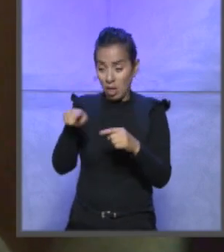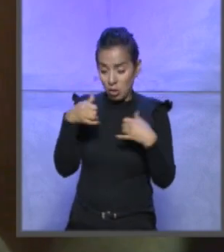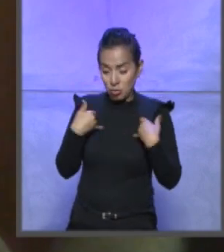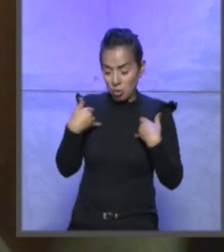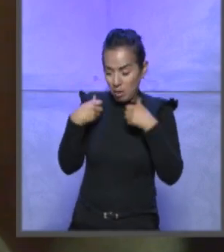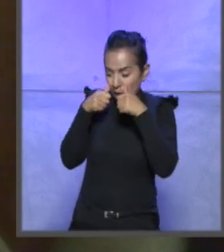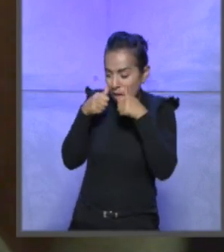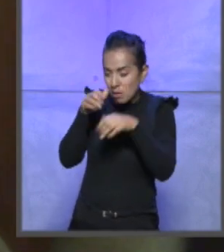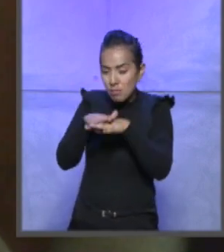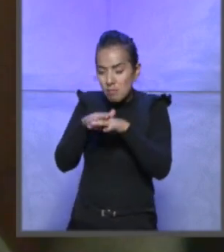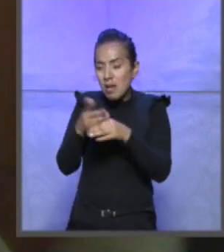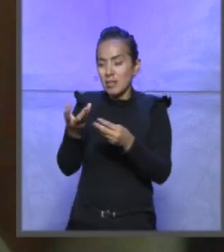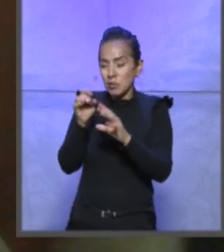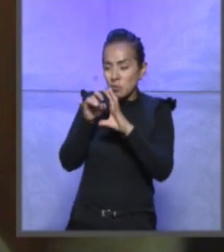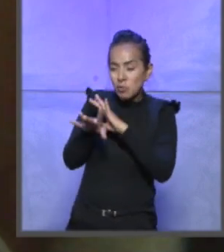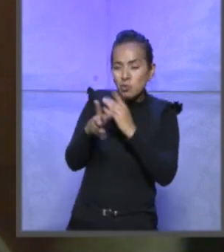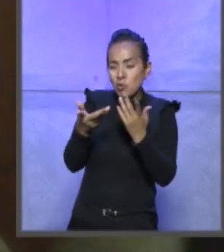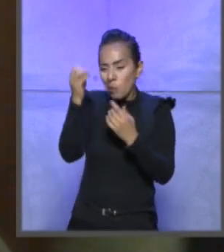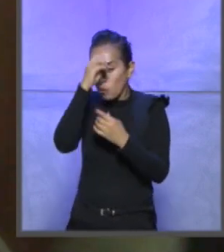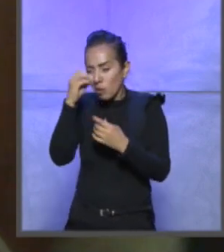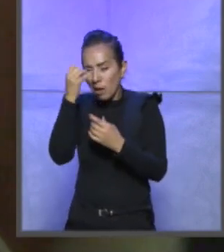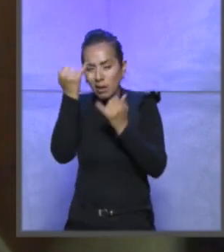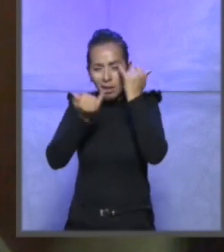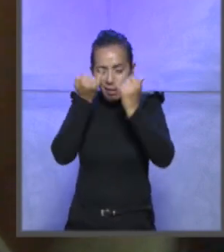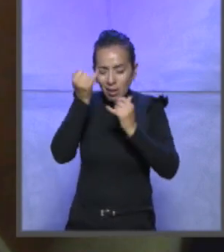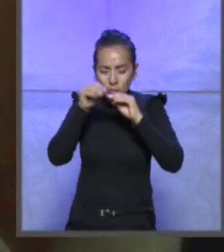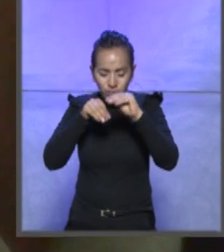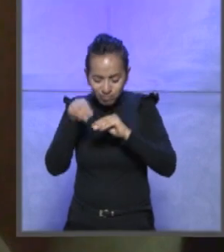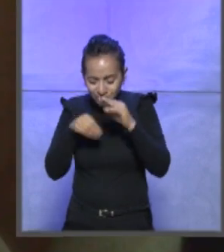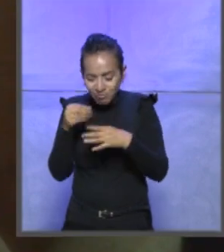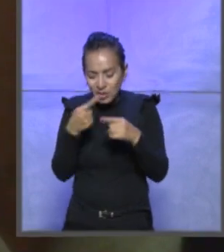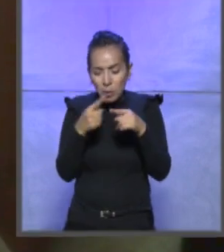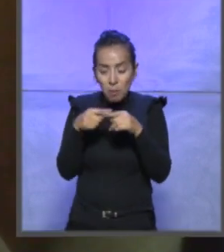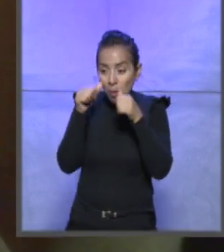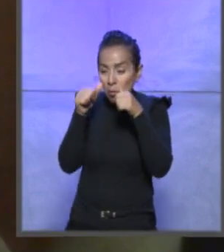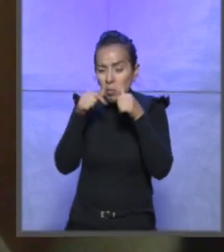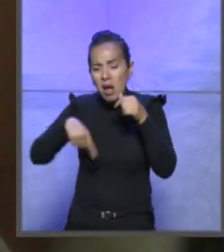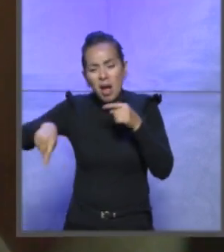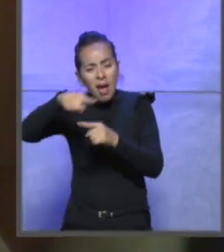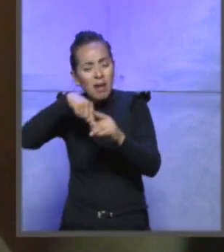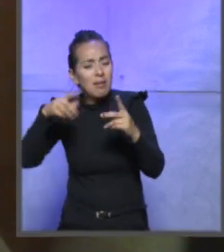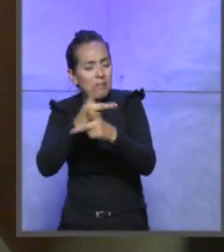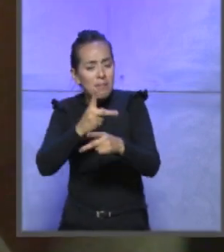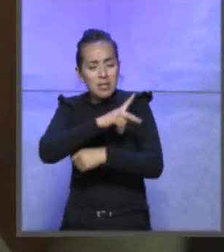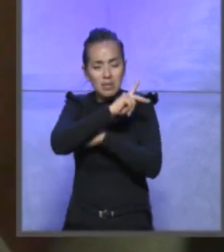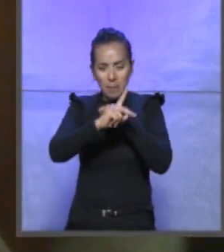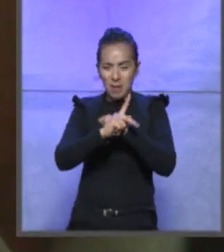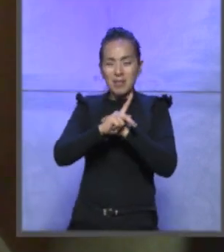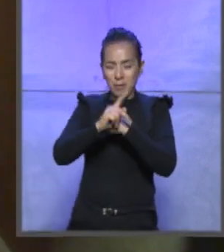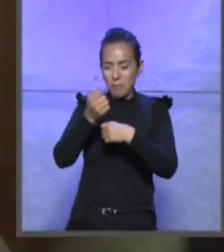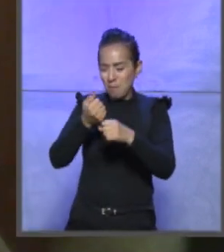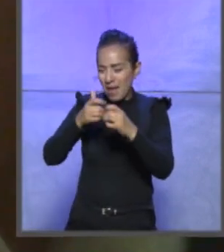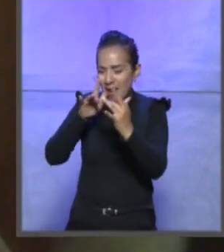día, pero que es donde más compartimos nuestras ideas, nuestras opiniones, y podemos ver y escuchar todo lo que está pasando en nuestro contexto y en nuestro